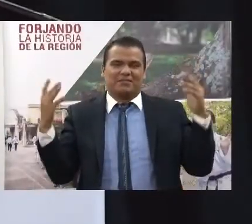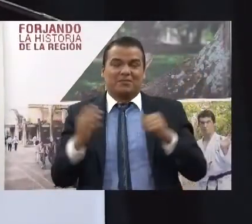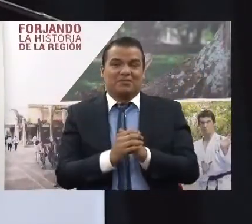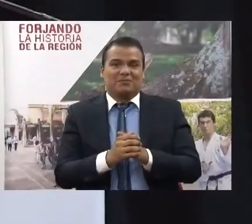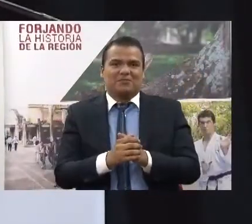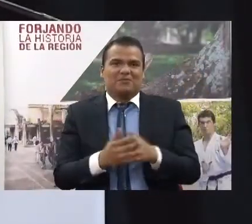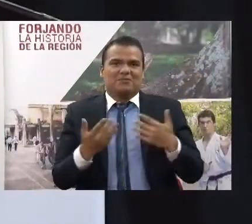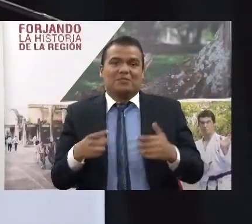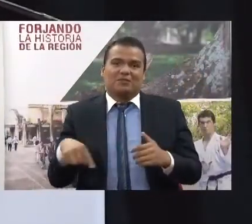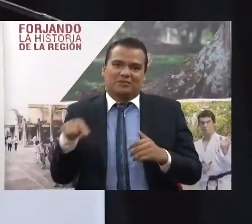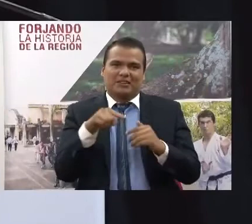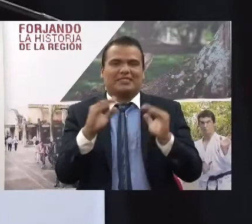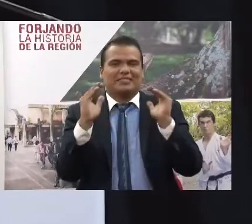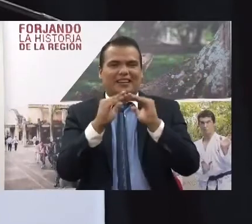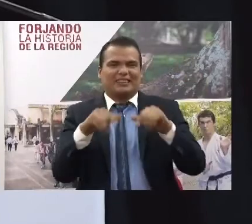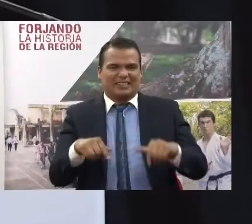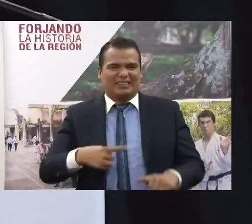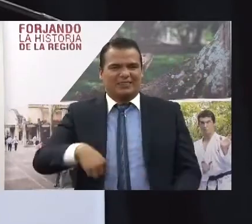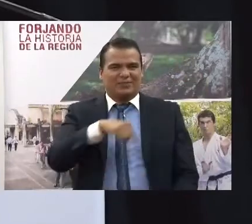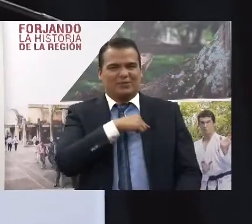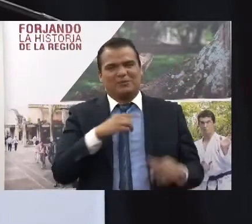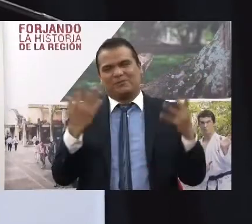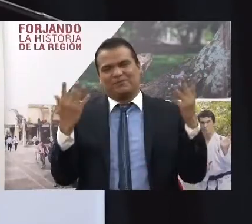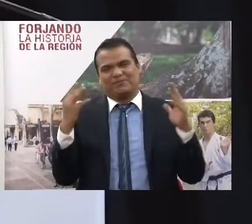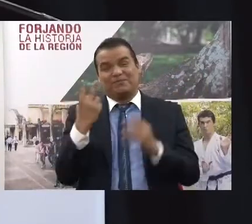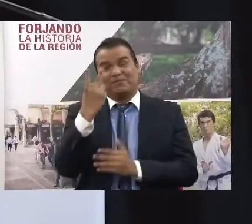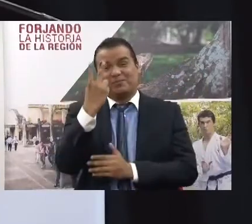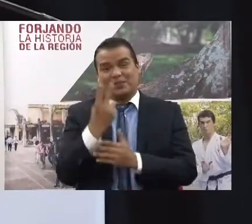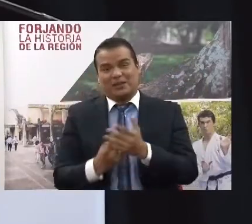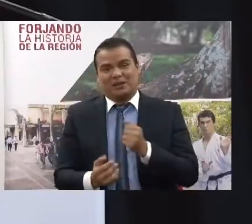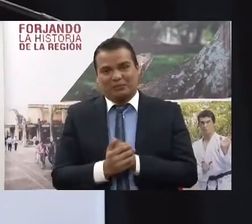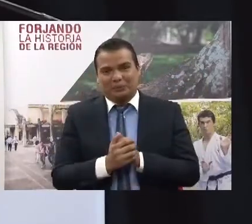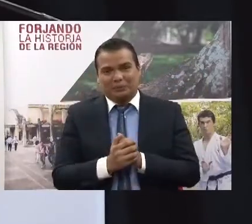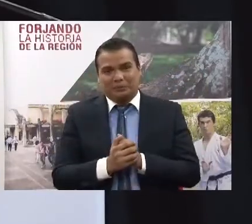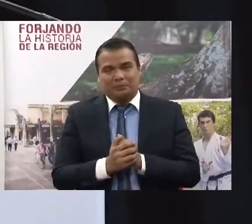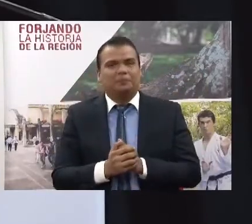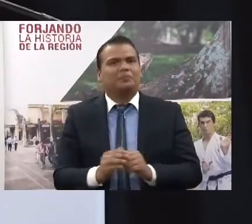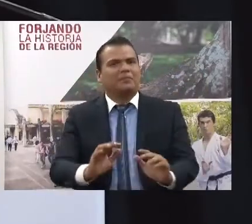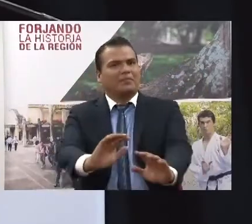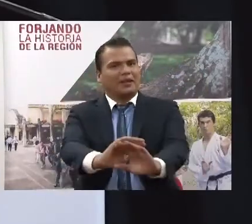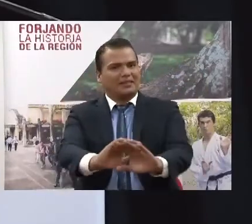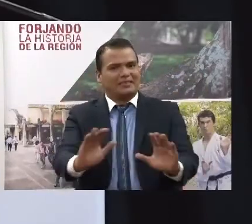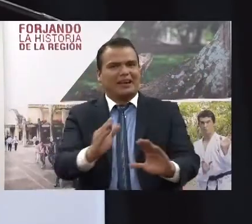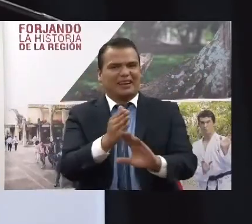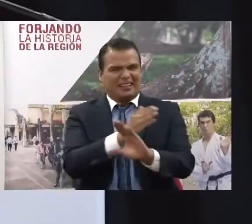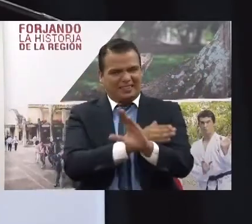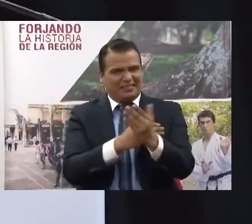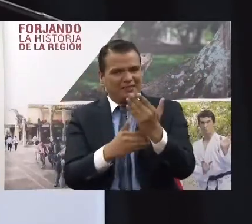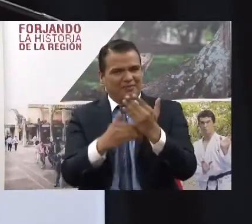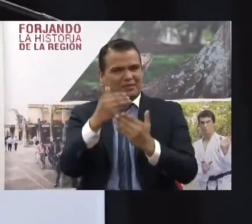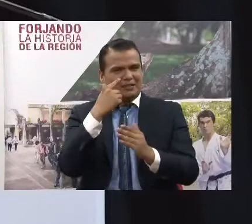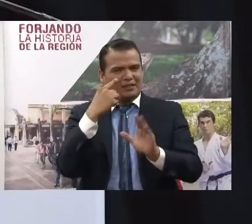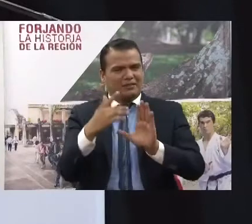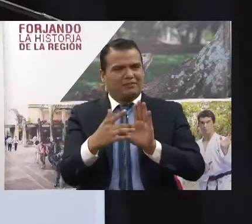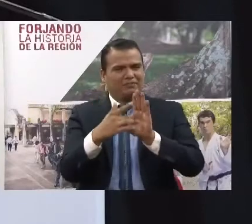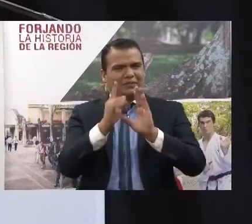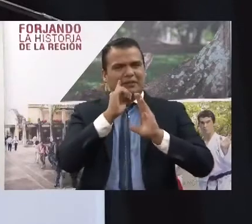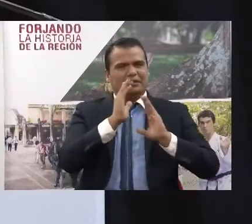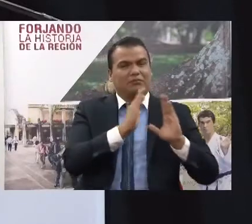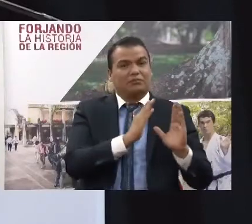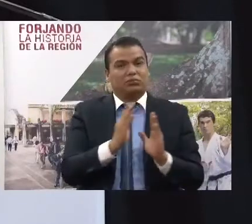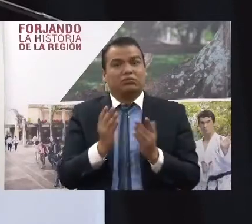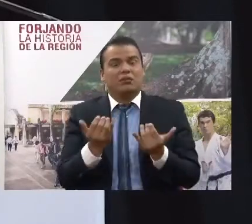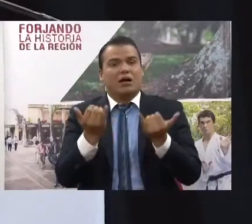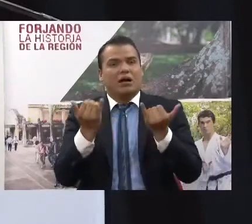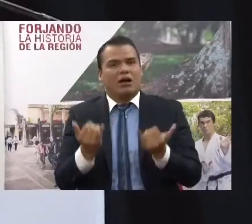ustedes desde sus respectivos hogares. Como les decía al inicio, durante esta ceremonia se